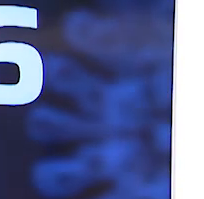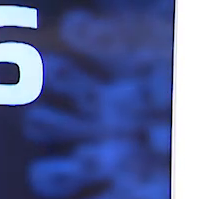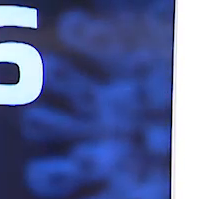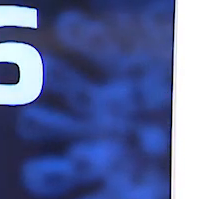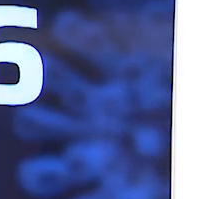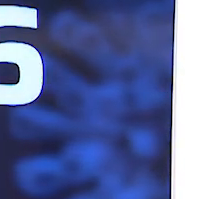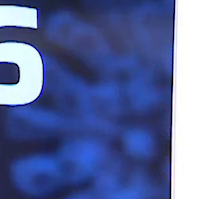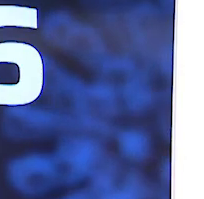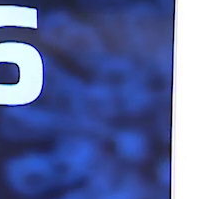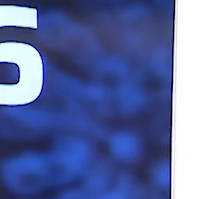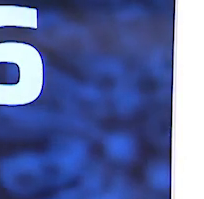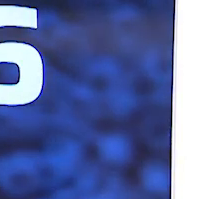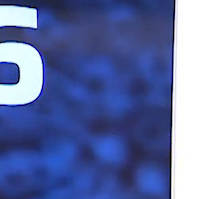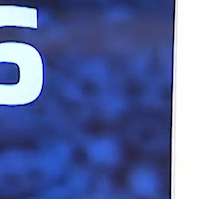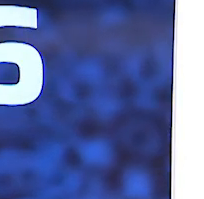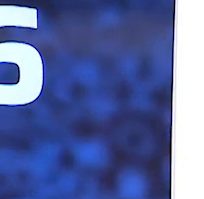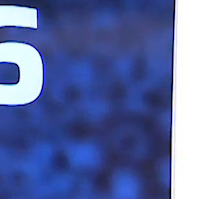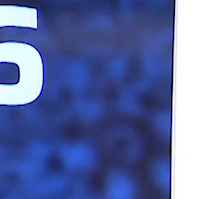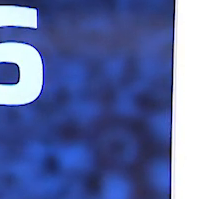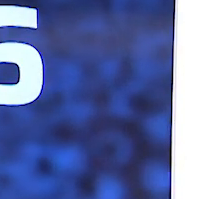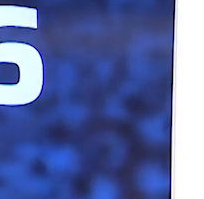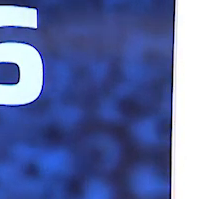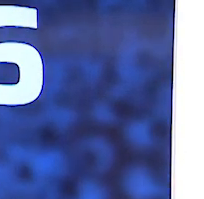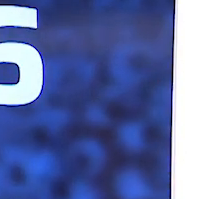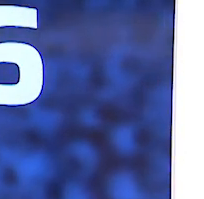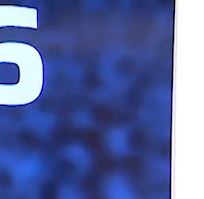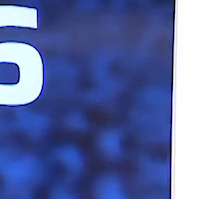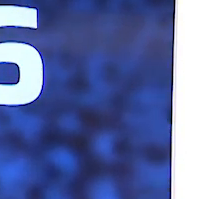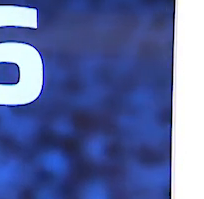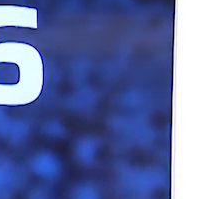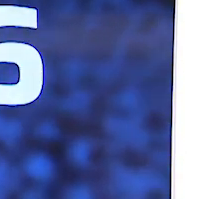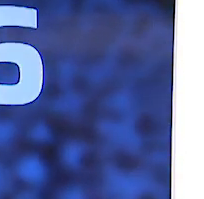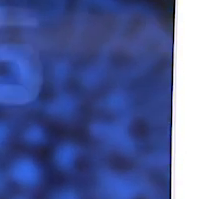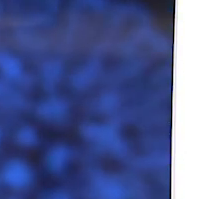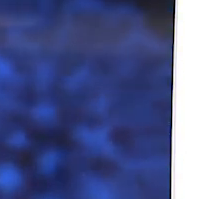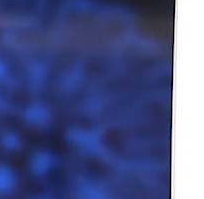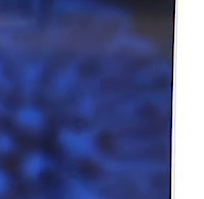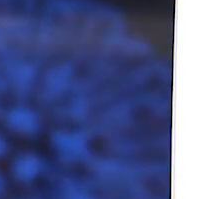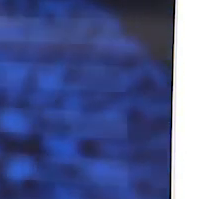departamento. Atención a esta cifra, 78 nuevos casos para un total de